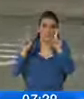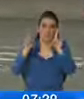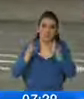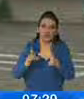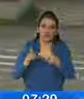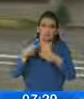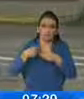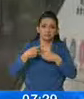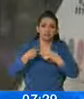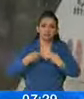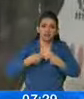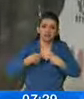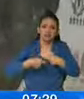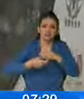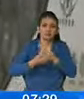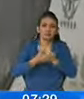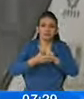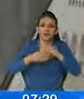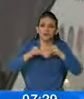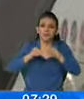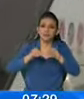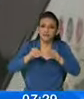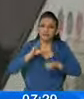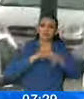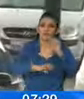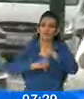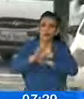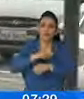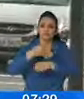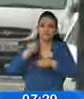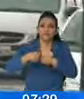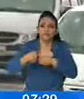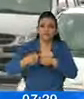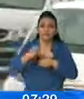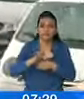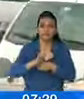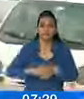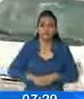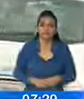participar en talleres, capacitaciones y evaluaciones. En Quito informó Iván Casamén.